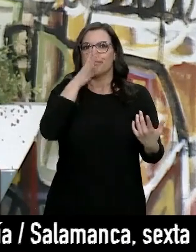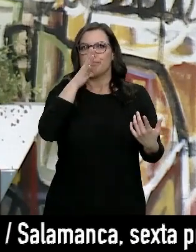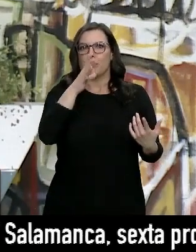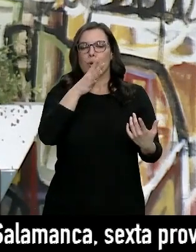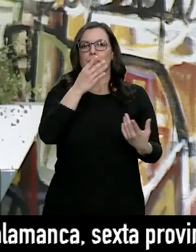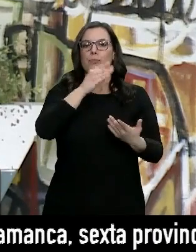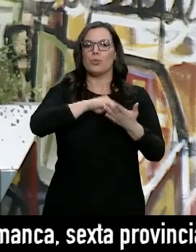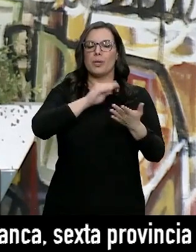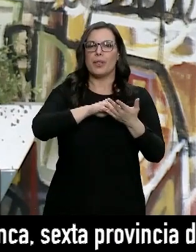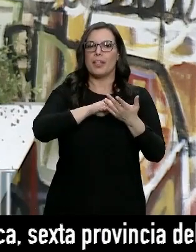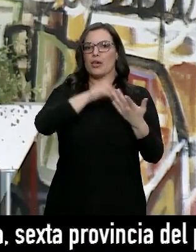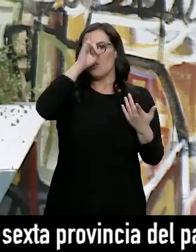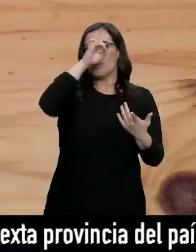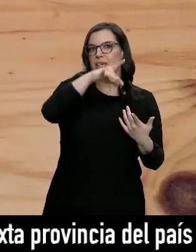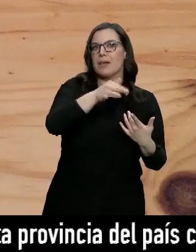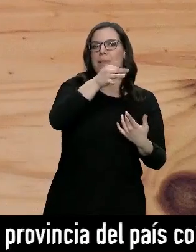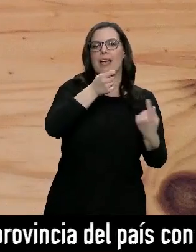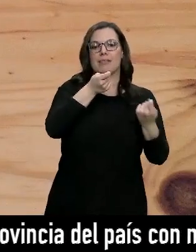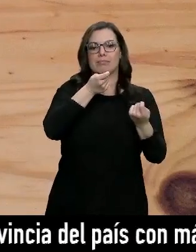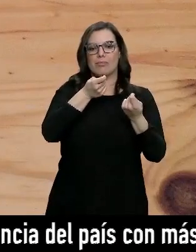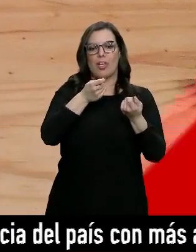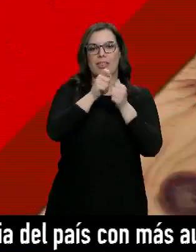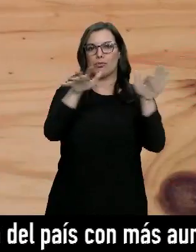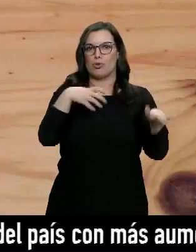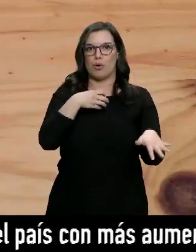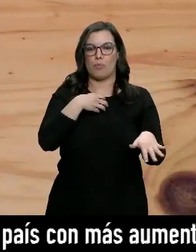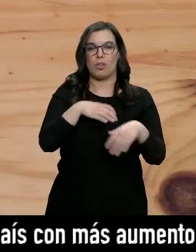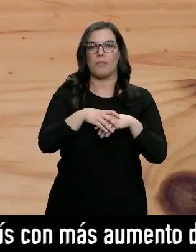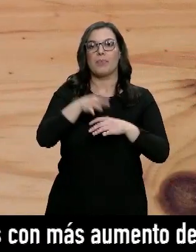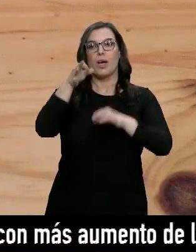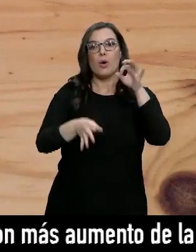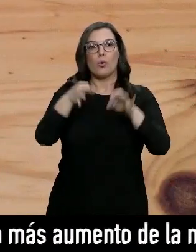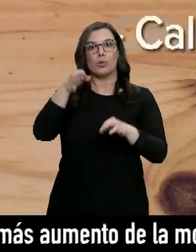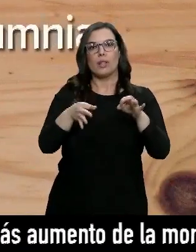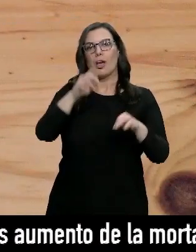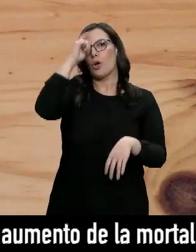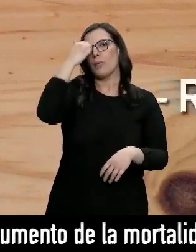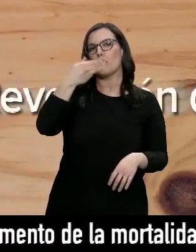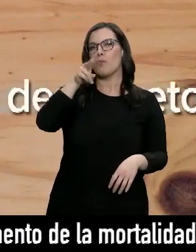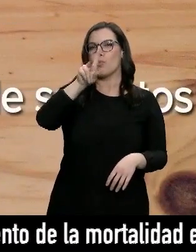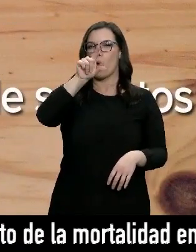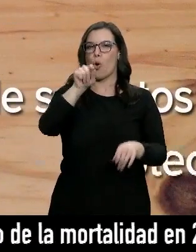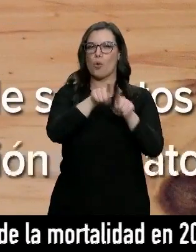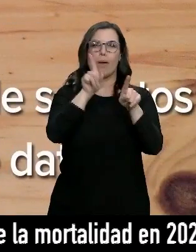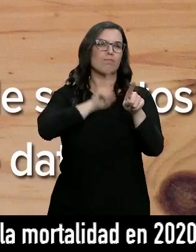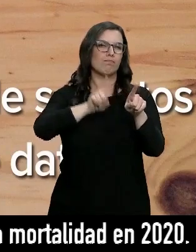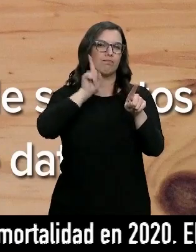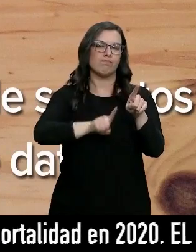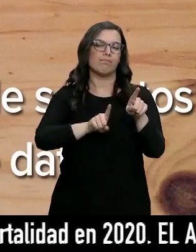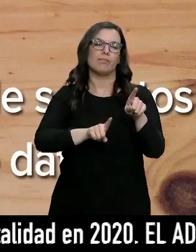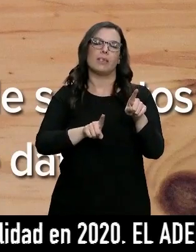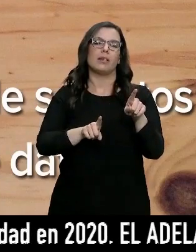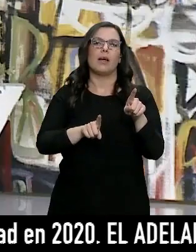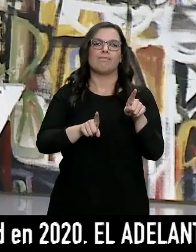la incontrolada difusión que se provoca de ellos. La justicia no contempla el concepto de bulo, pero sí podemos pillar al infractor denunciando por